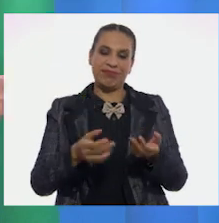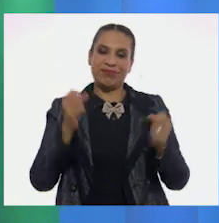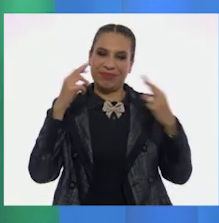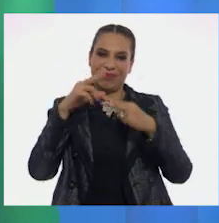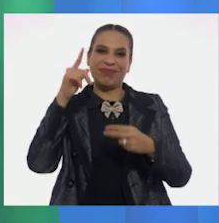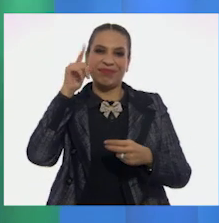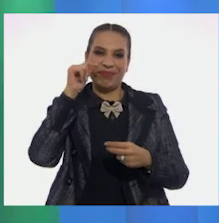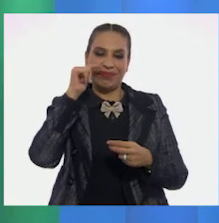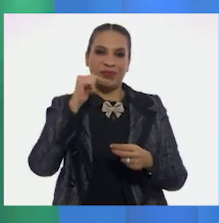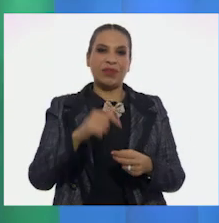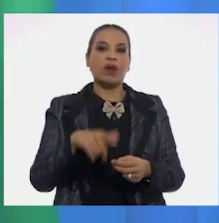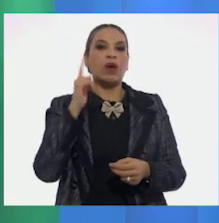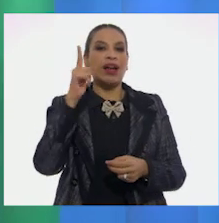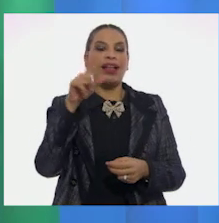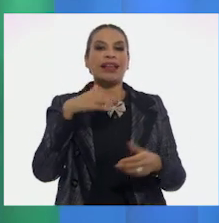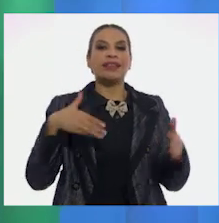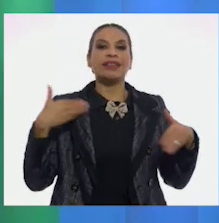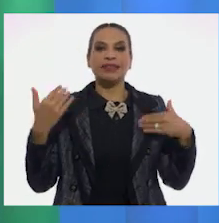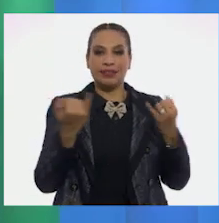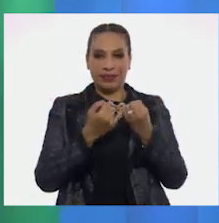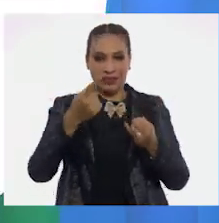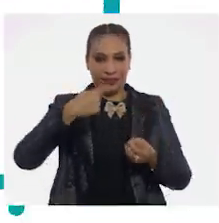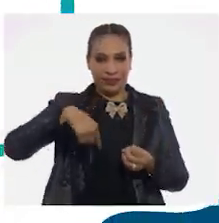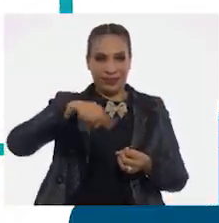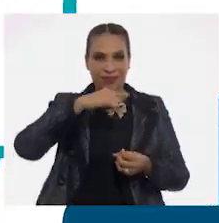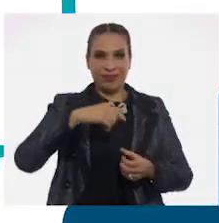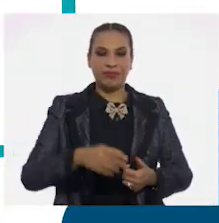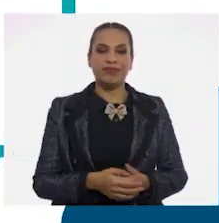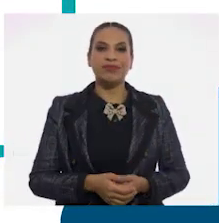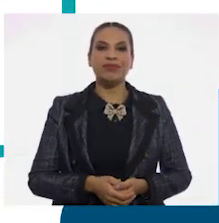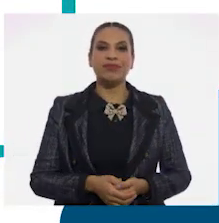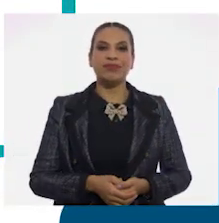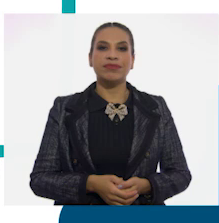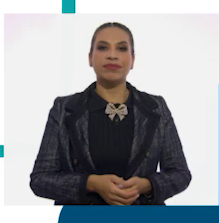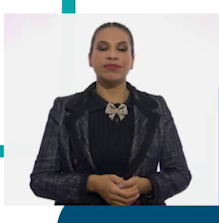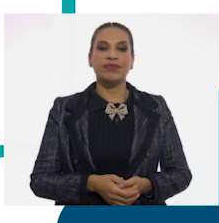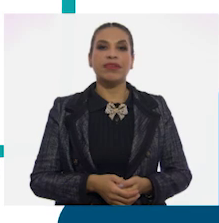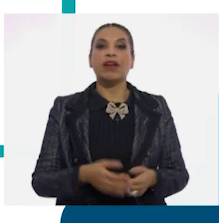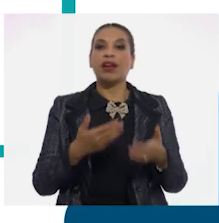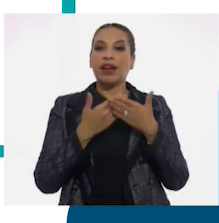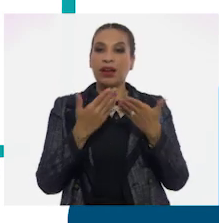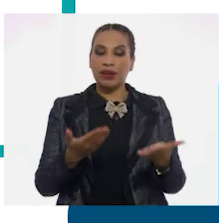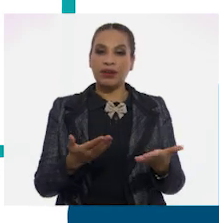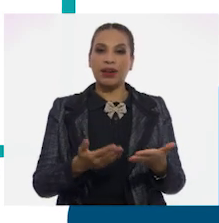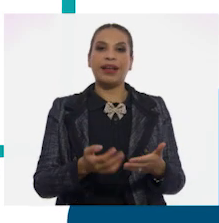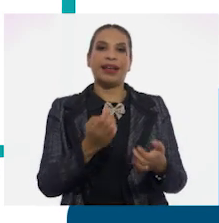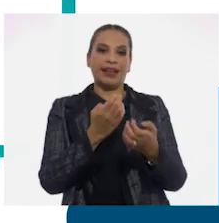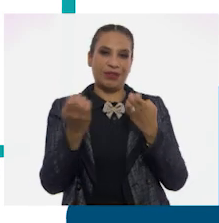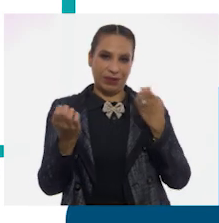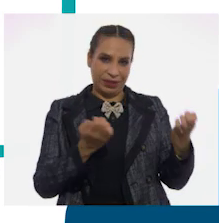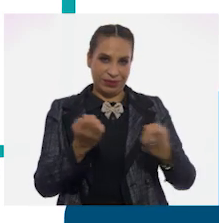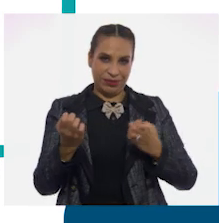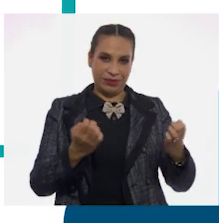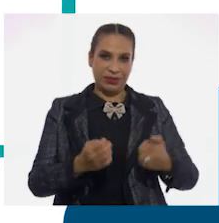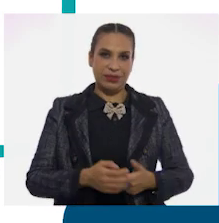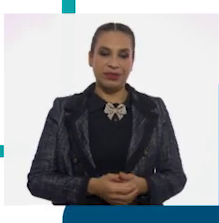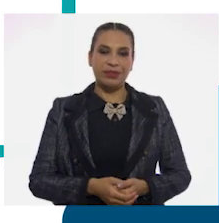mañana. Espero lo hayan disfrutado tanto como nosotros. A continuación, educación física.